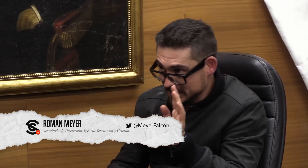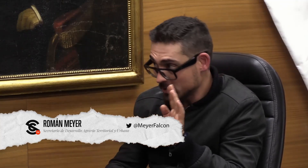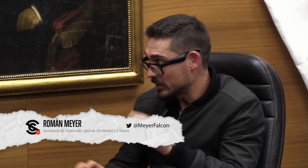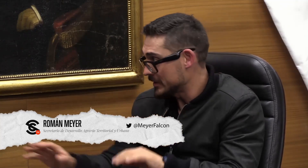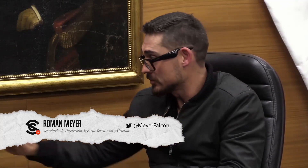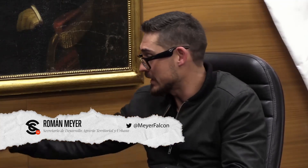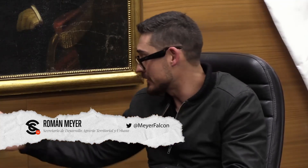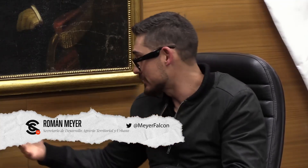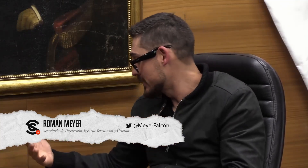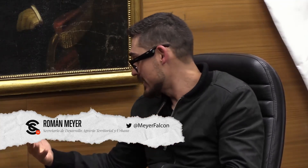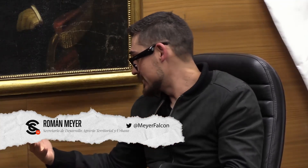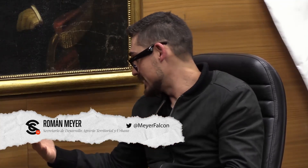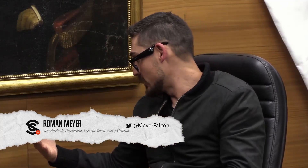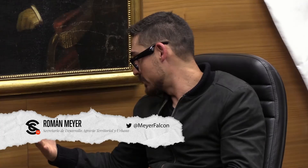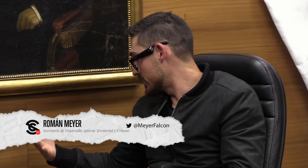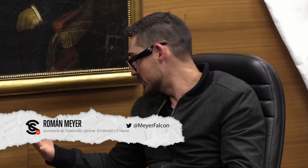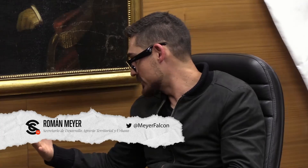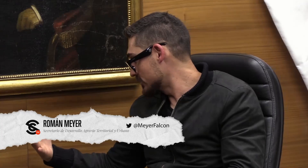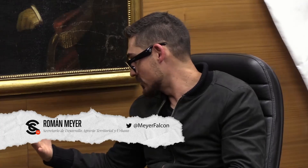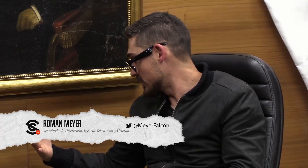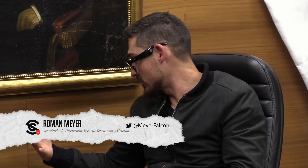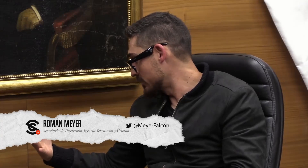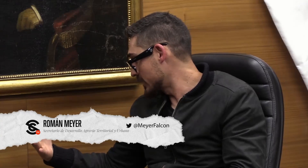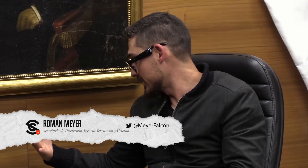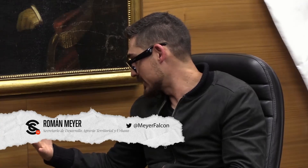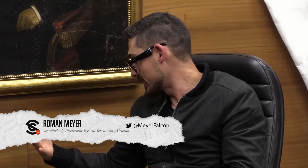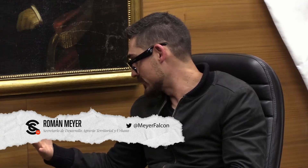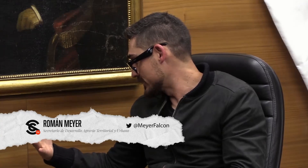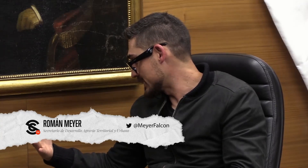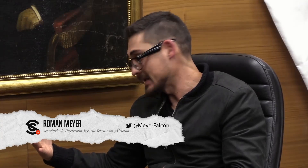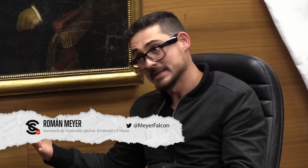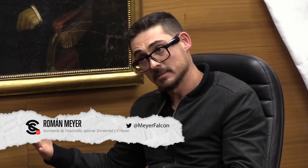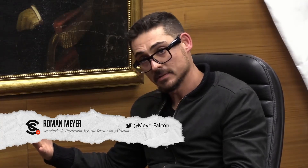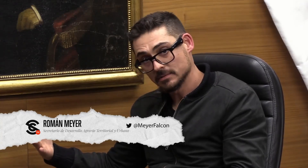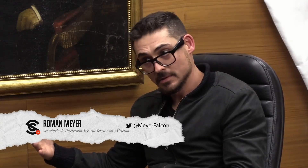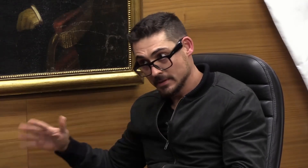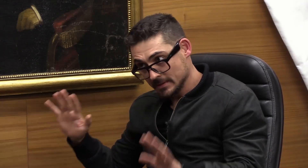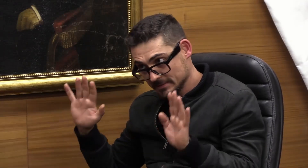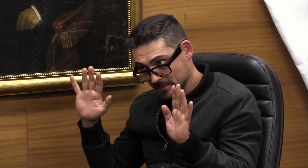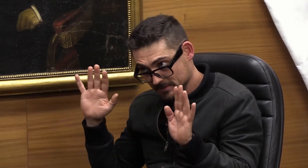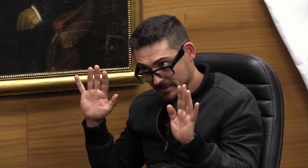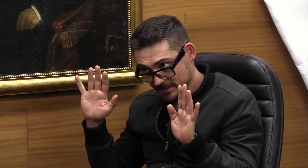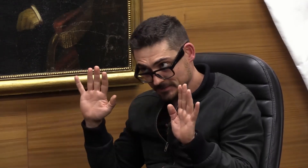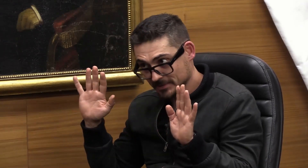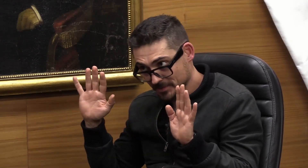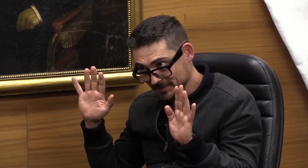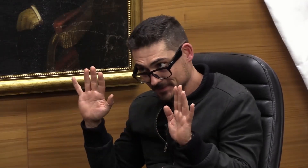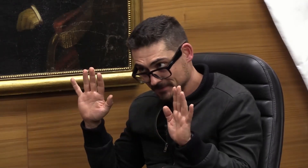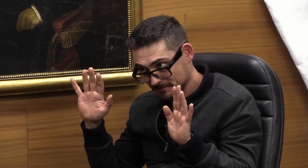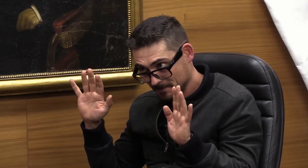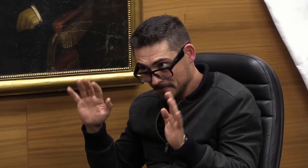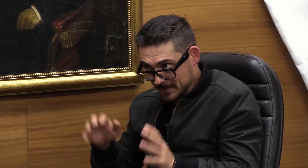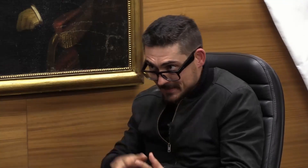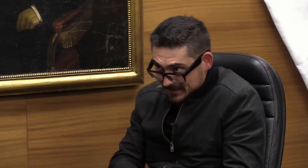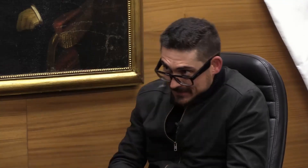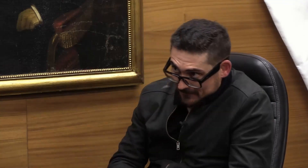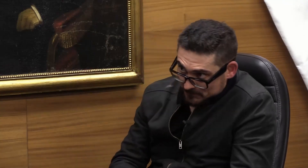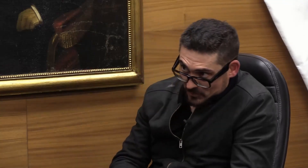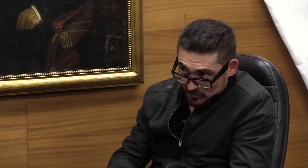Eso quiere decir que cualquier notario, si da un permiso o una compraventa donde está la selva, se abstiene las consecuencias.